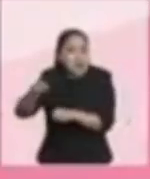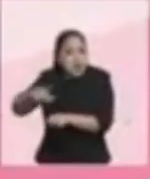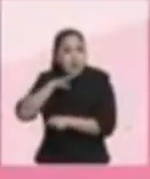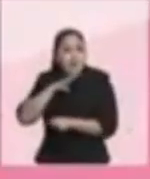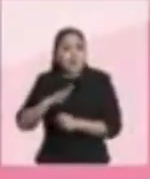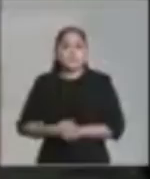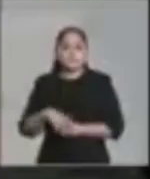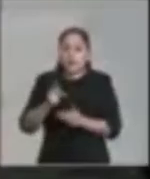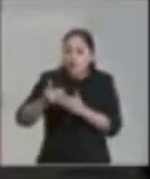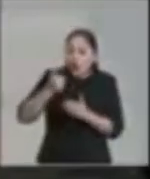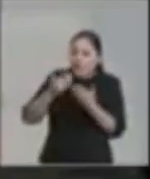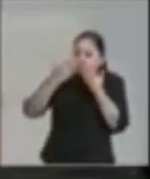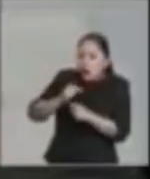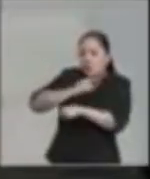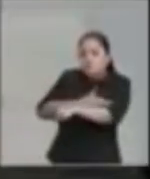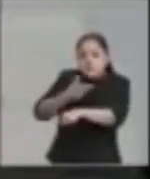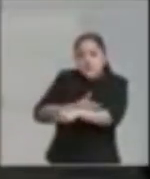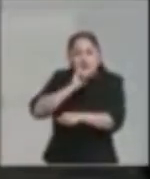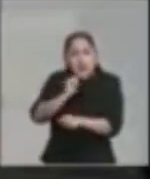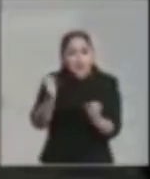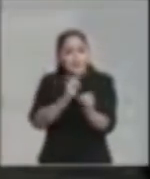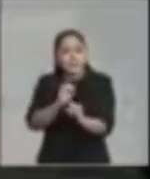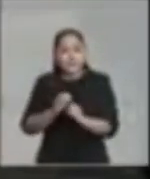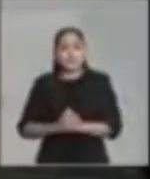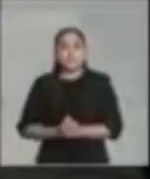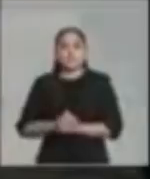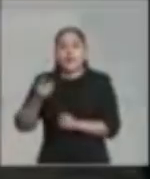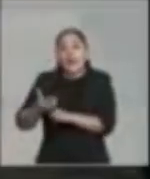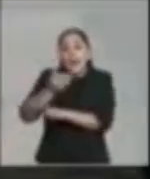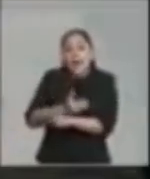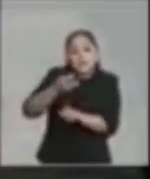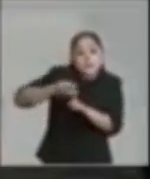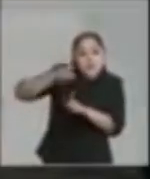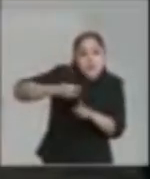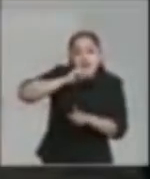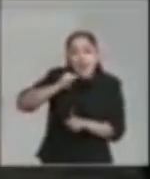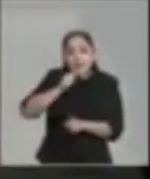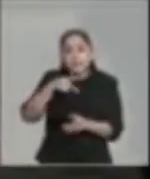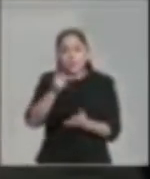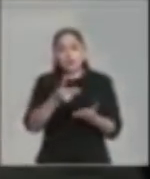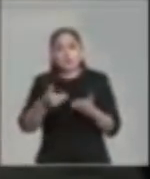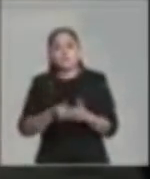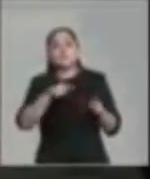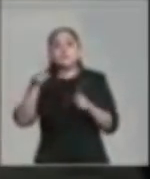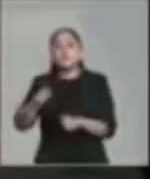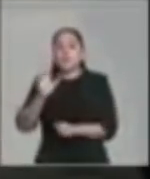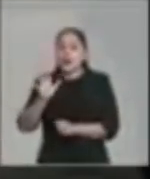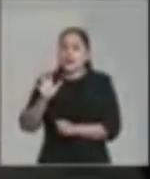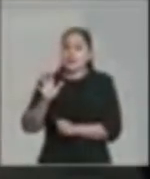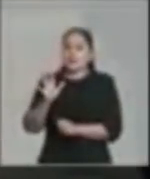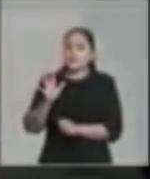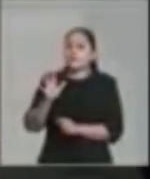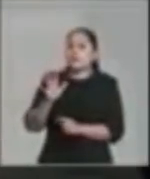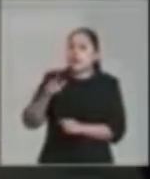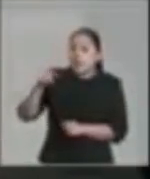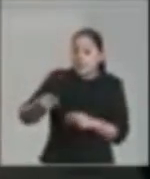ahora esa estrategia que antes no criticaba, pues ahora es la misma, es enfrentar